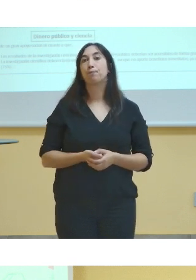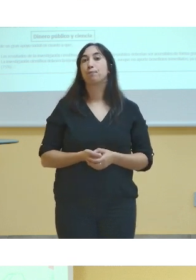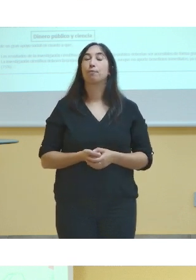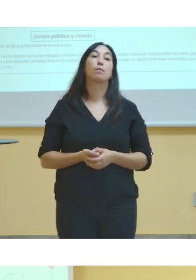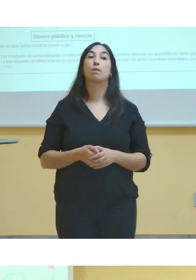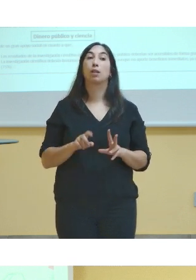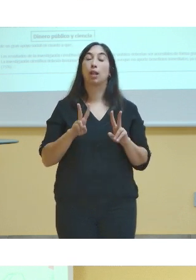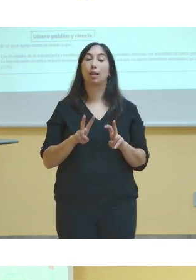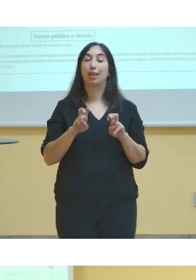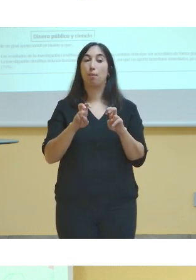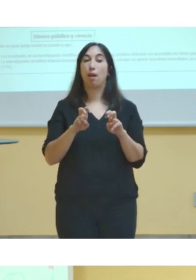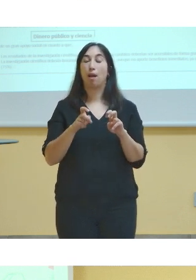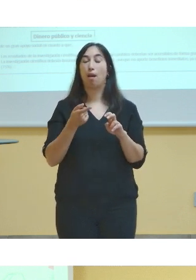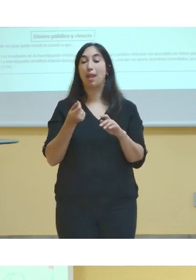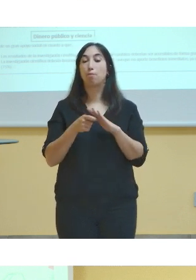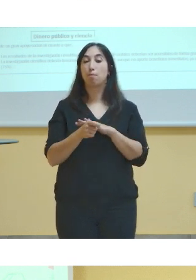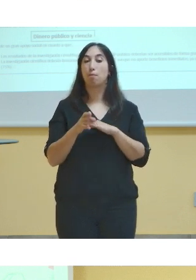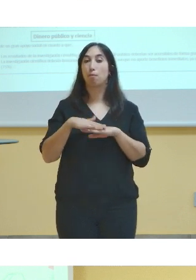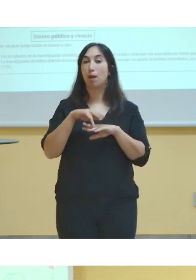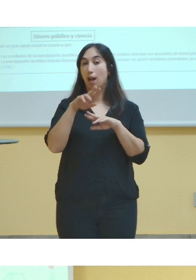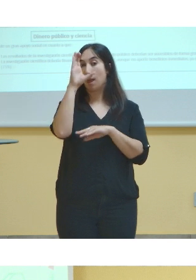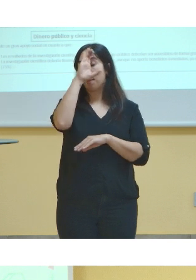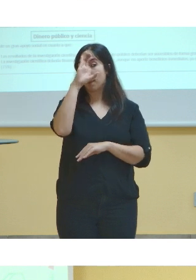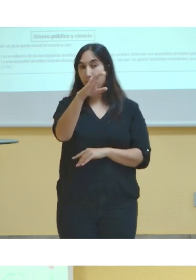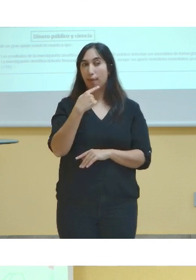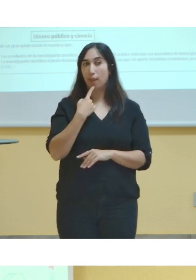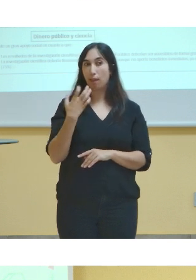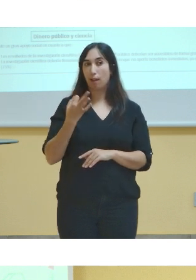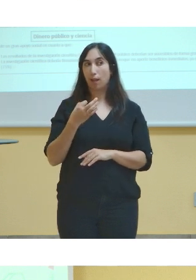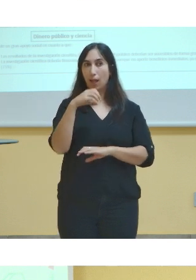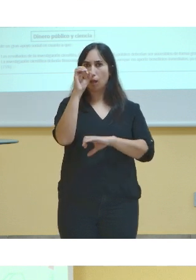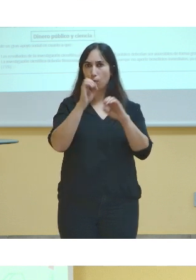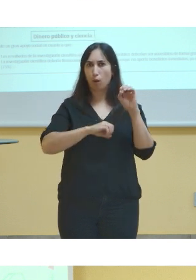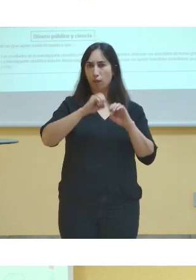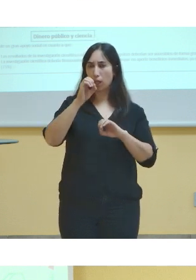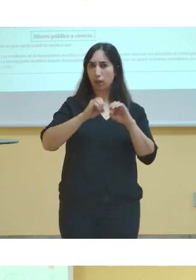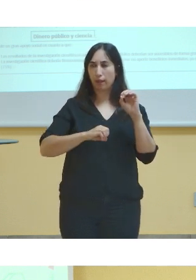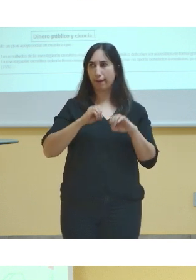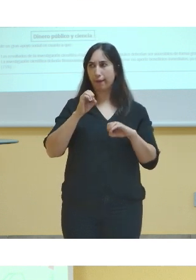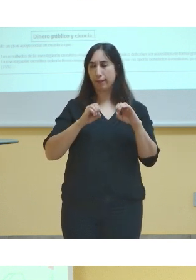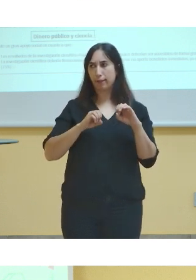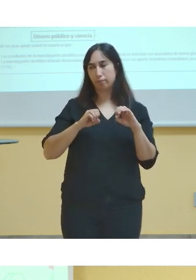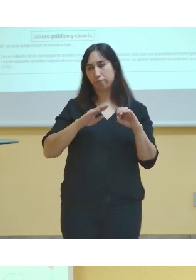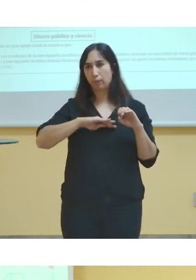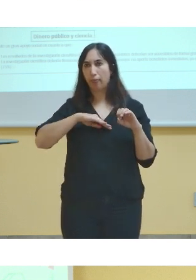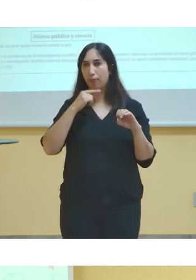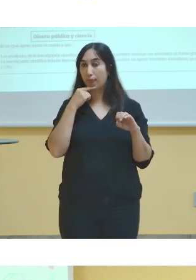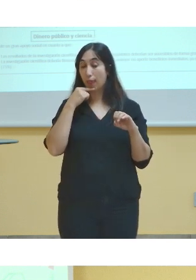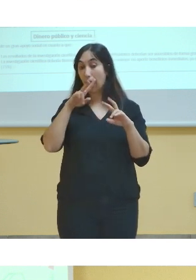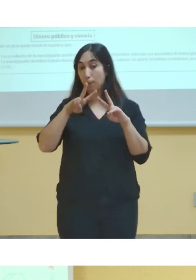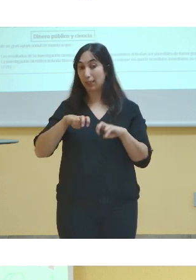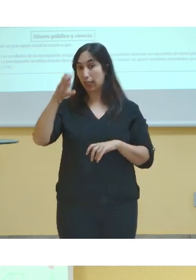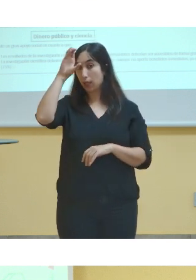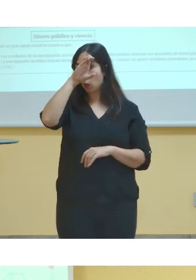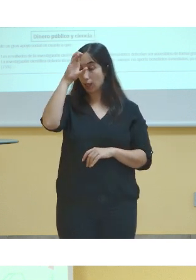inversión en ciencia, lo que se destaca es, en porcentajes muy mayoritarios, se dice que la investigación